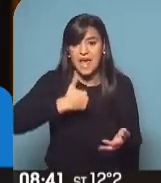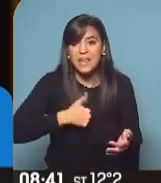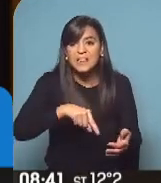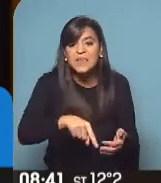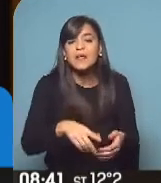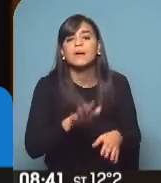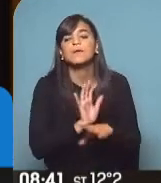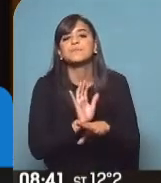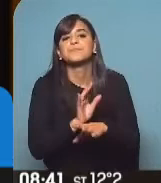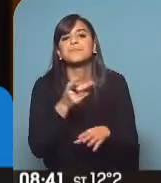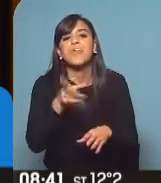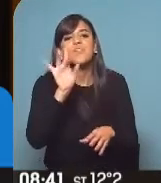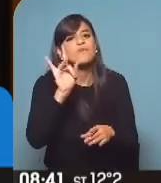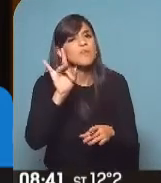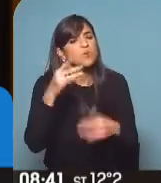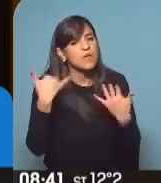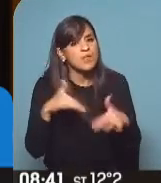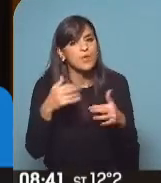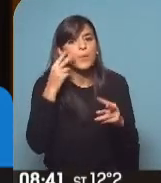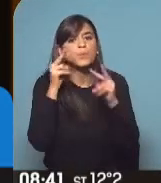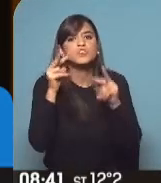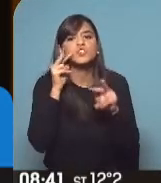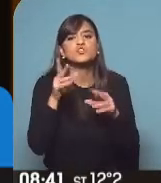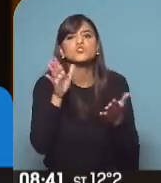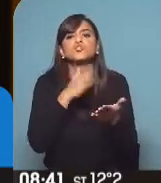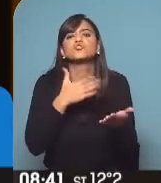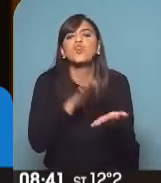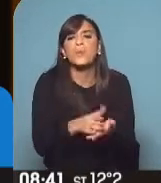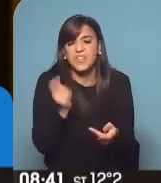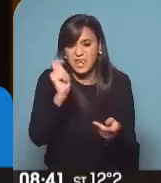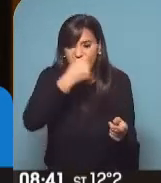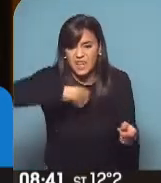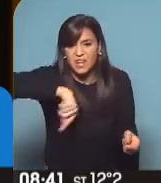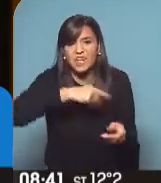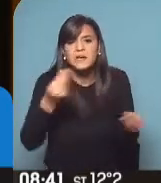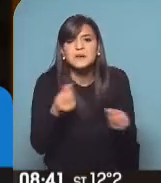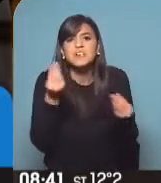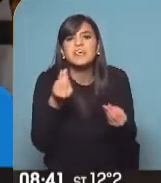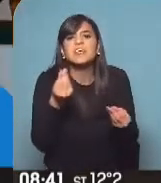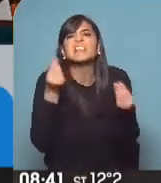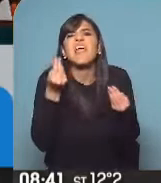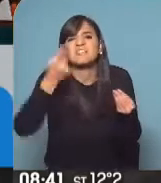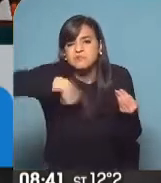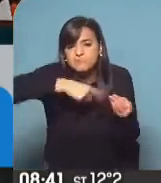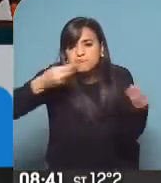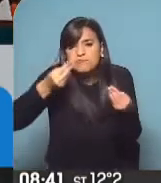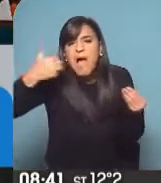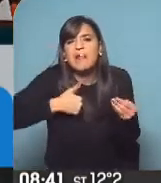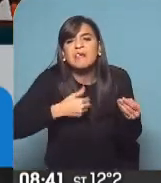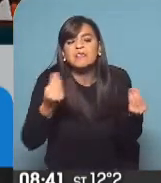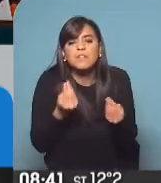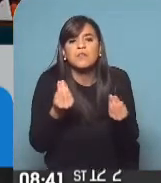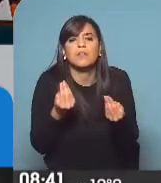en nuestro país ha tenido una dificultad muy grande en construir visiones acerca de quiénes somos y explicaciones de qué es el nosotros argentinos más o menos